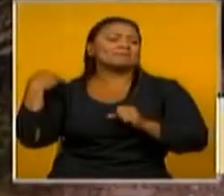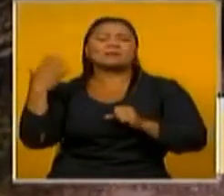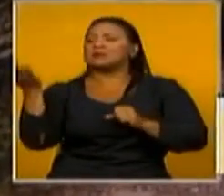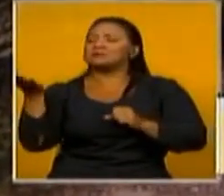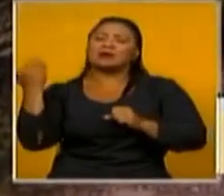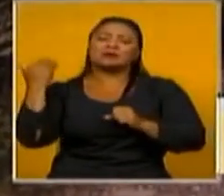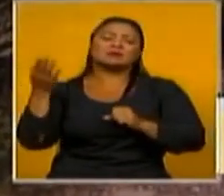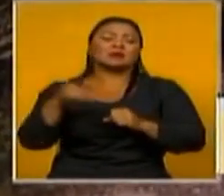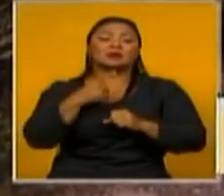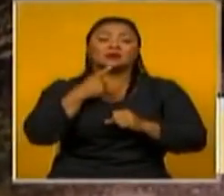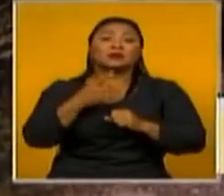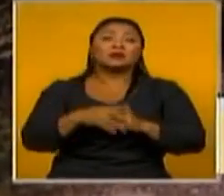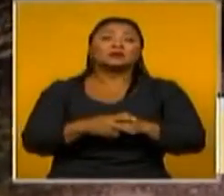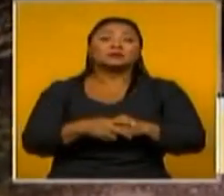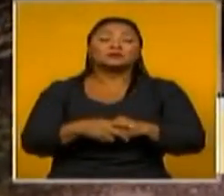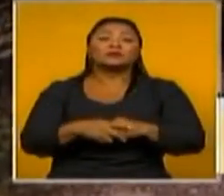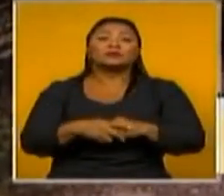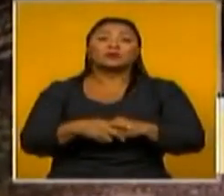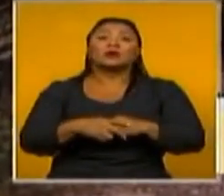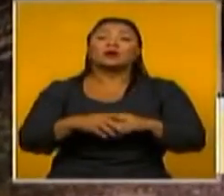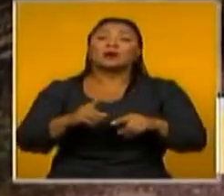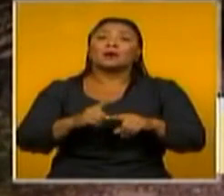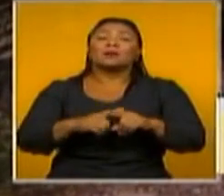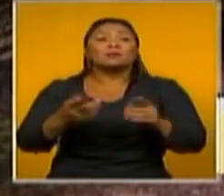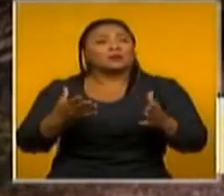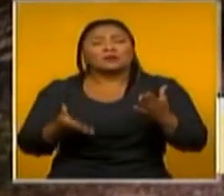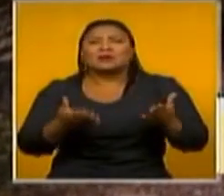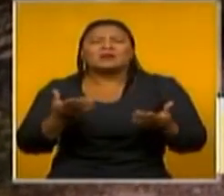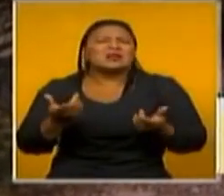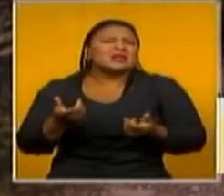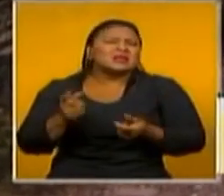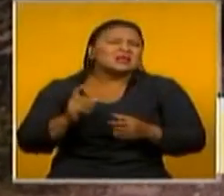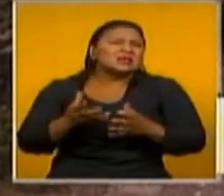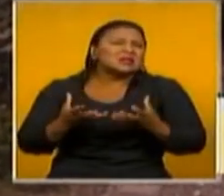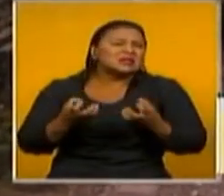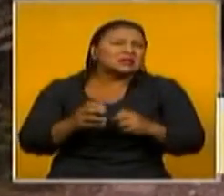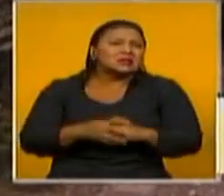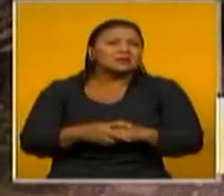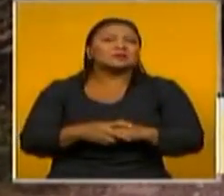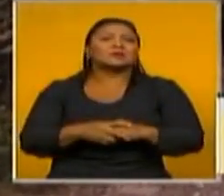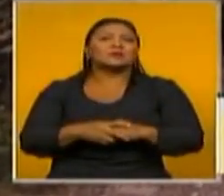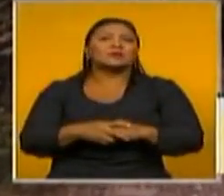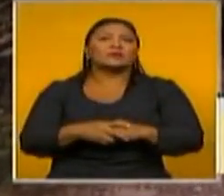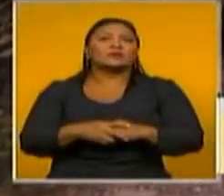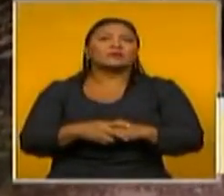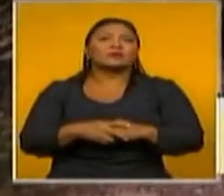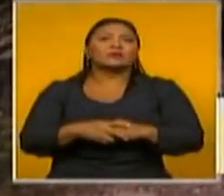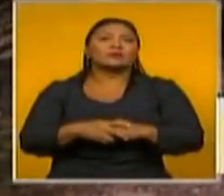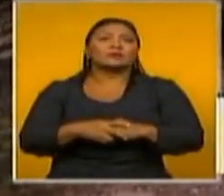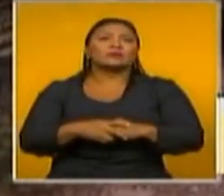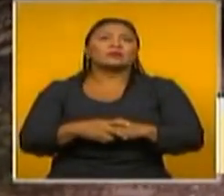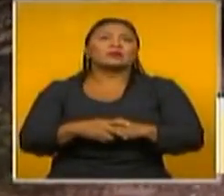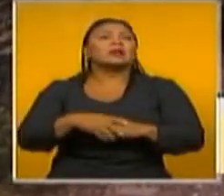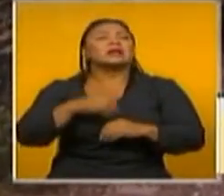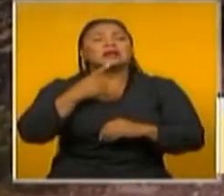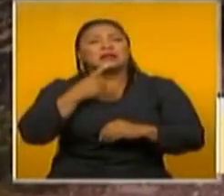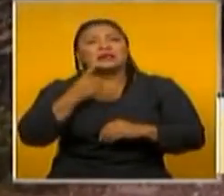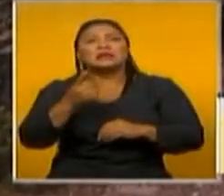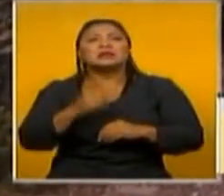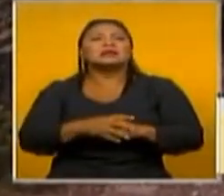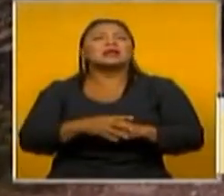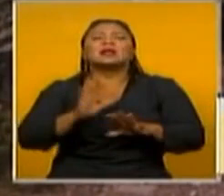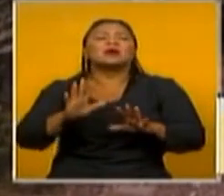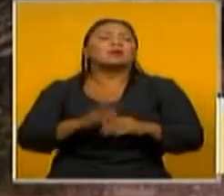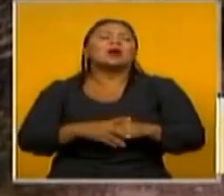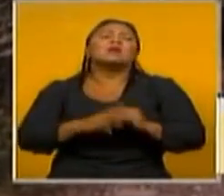Pero aparentemente el difunto como que quería nada más ayuda, nada más. O sea, como que le pedía, que le rogaba